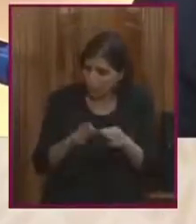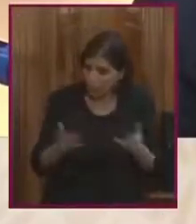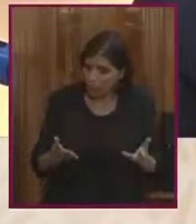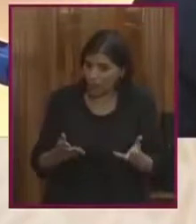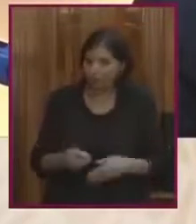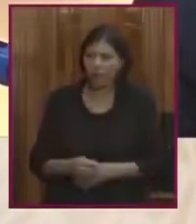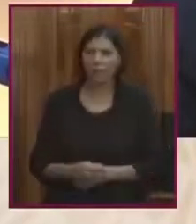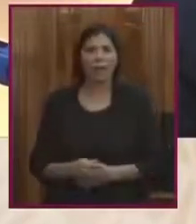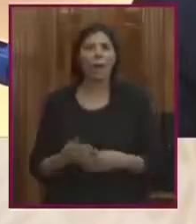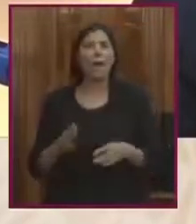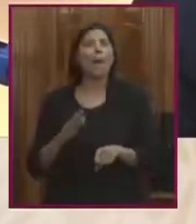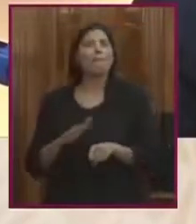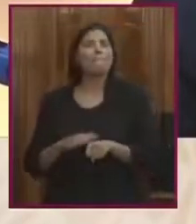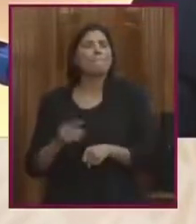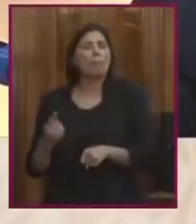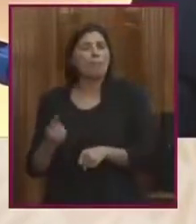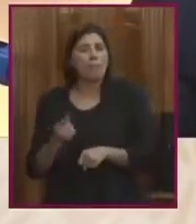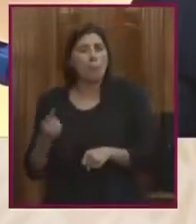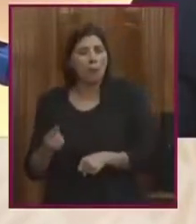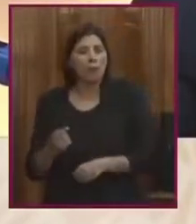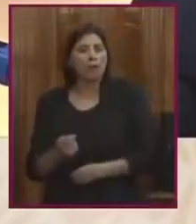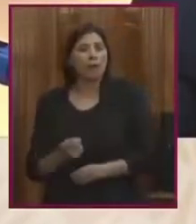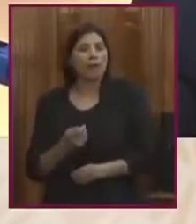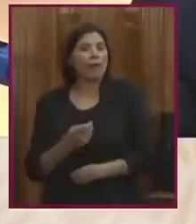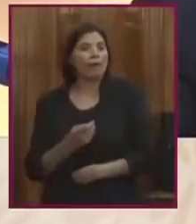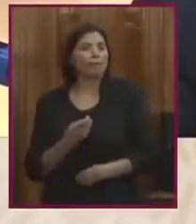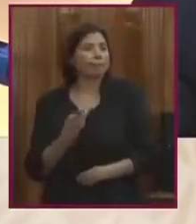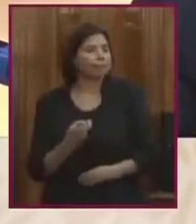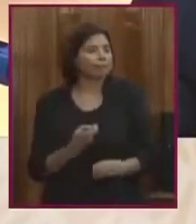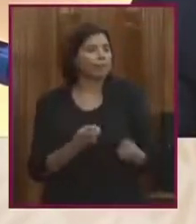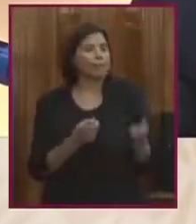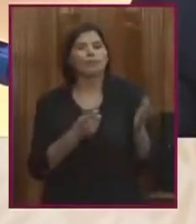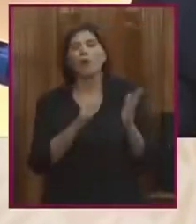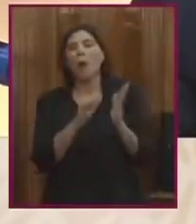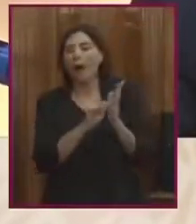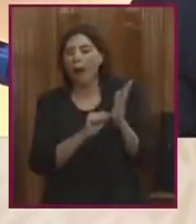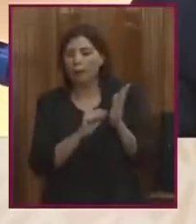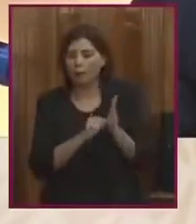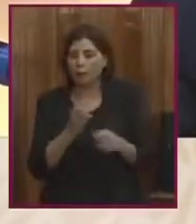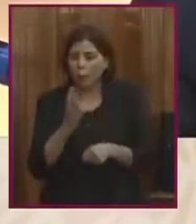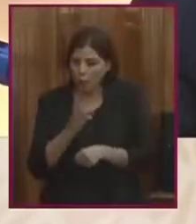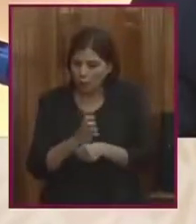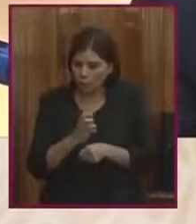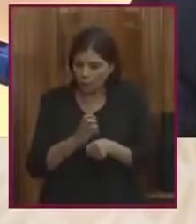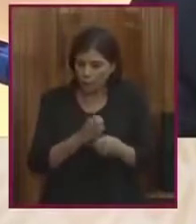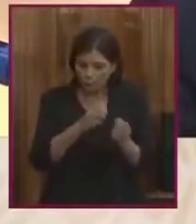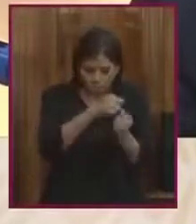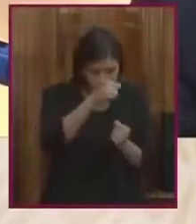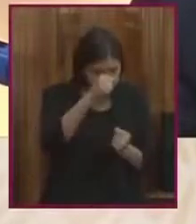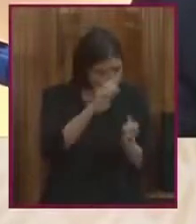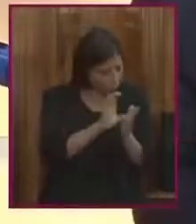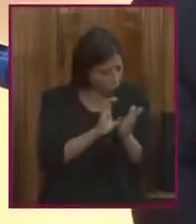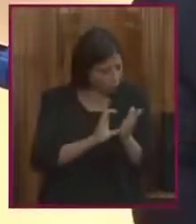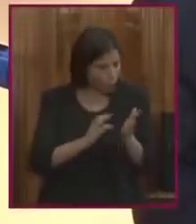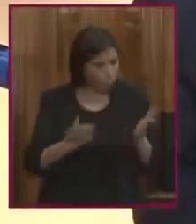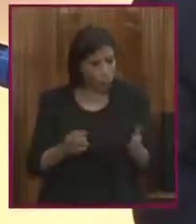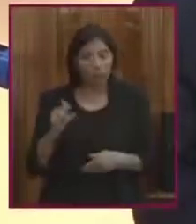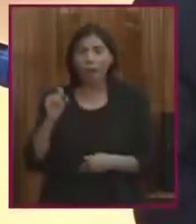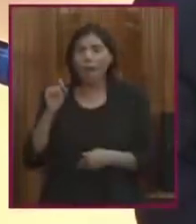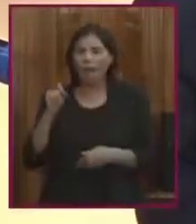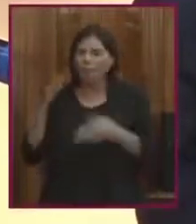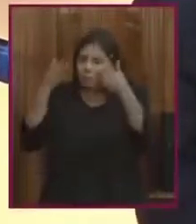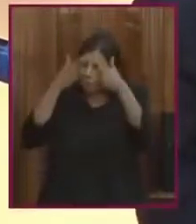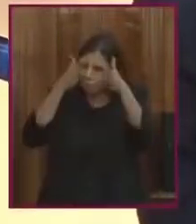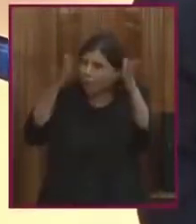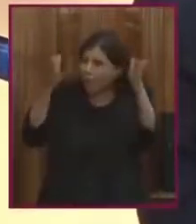solamente porque nos mandata el artículo 3 de nuestra Constitución, sino porque se amplía la visión